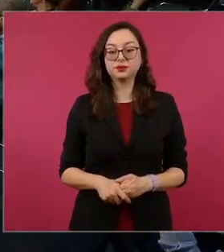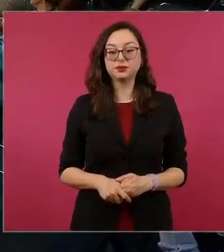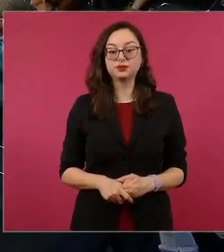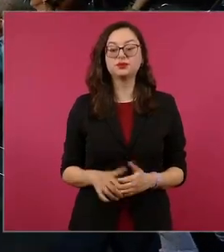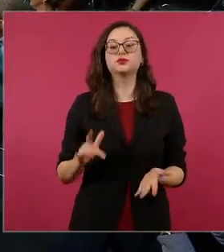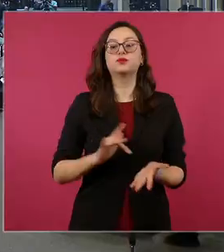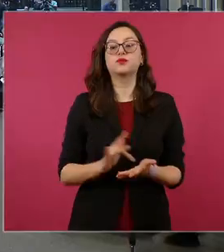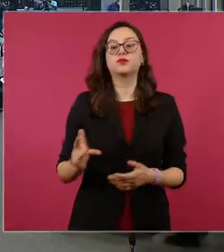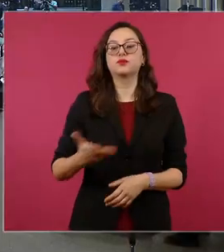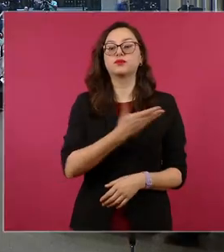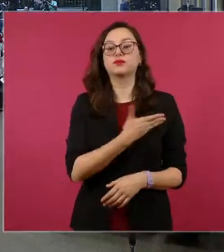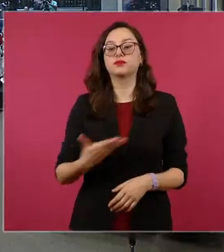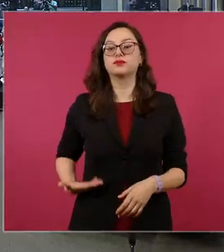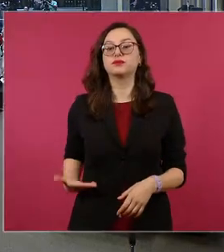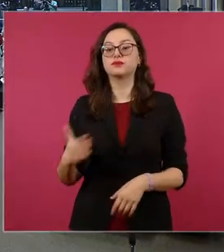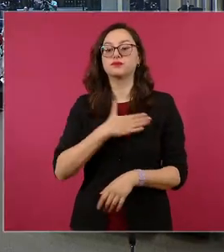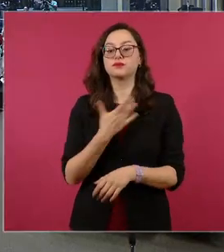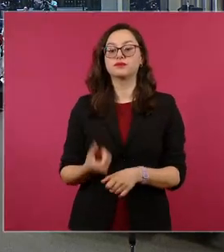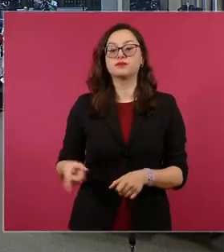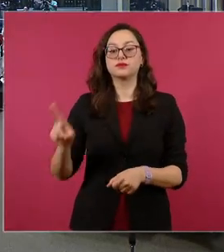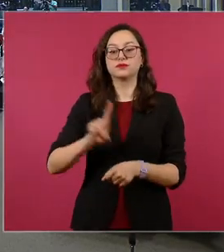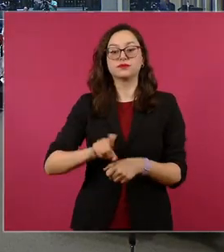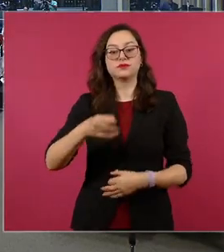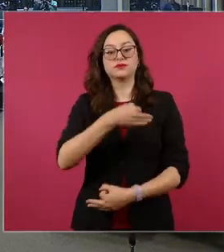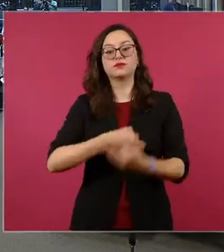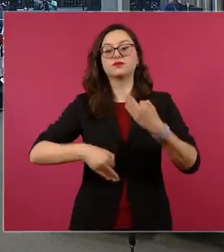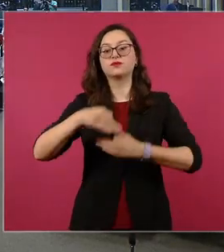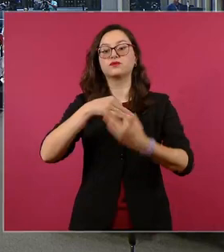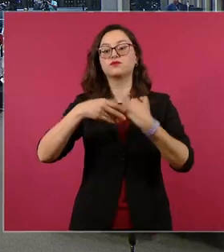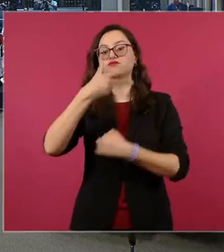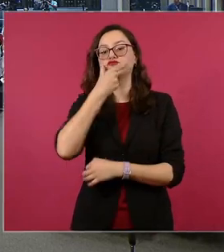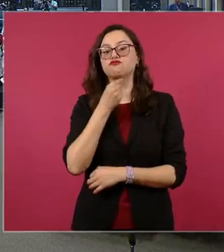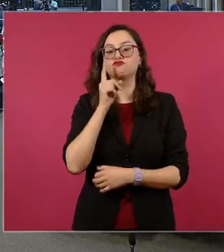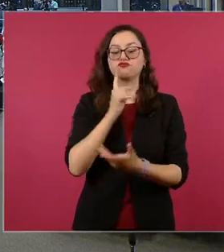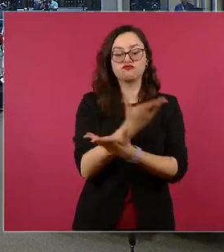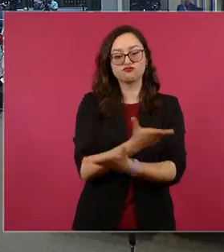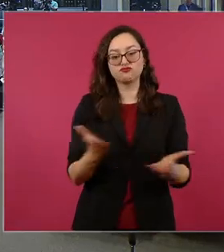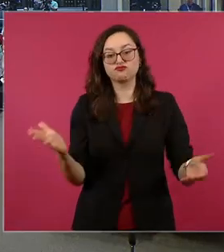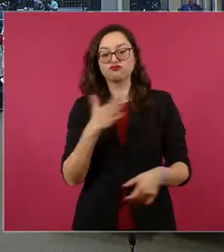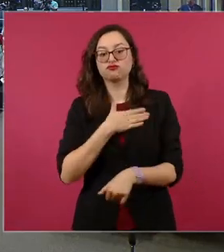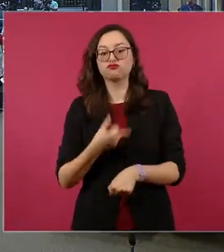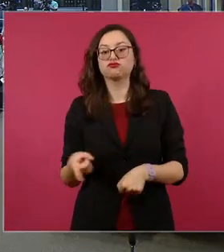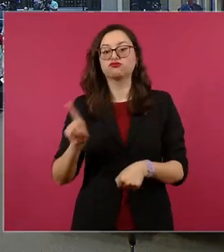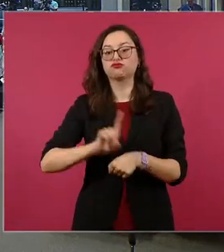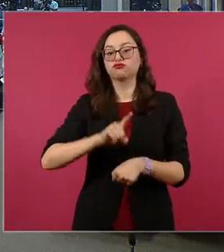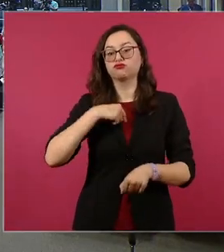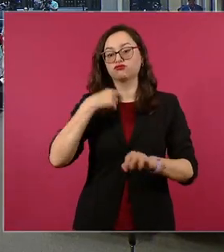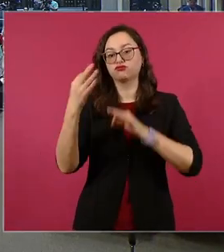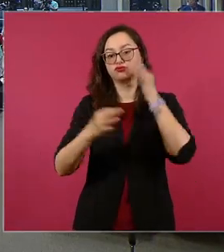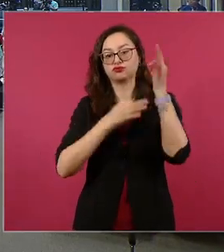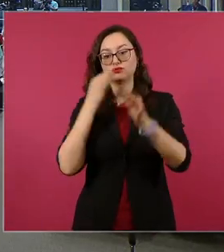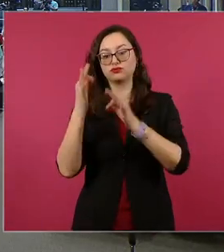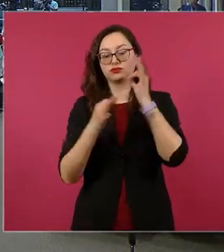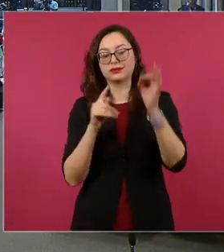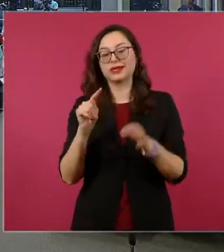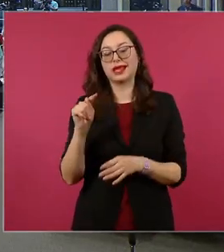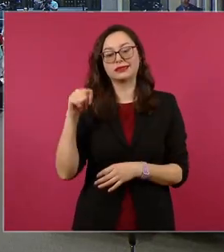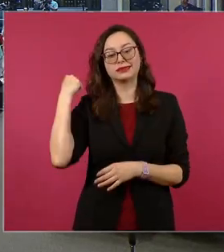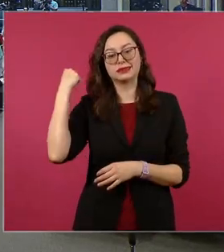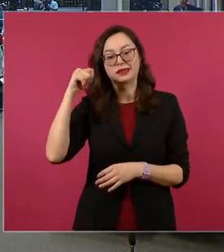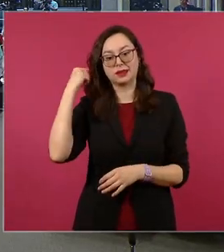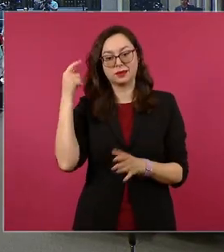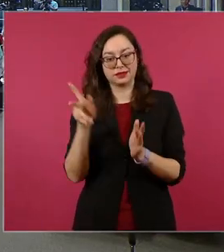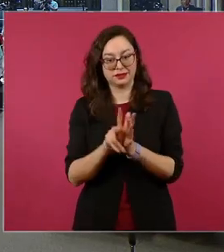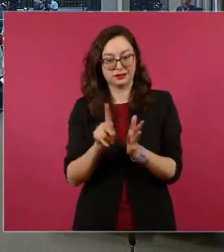Gracias, presidente. Buenos días a todas y a todos. Diego Elías Ello, el Sistema Informativo de Tabasco, diario presente. Señor presidente,